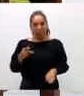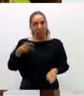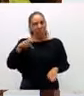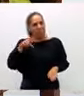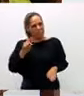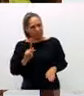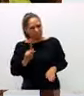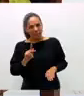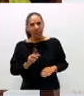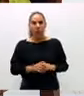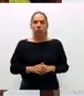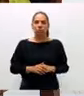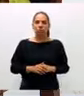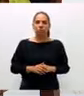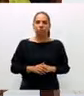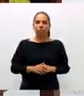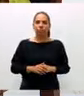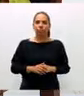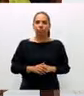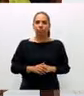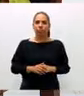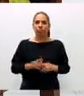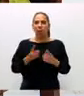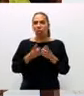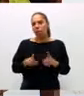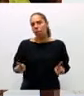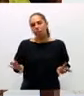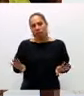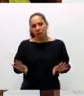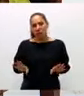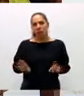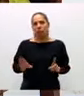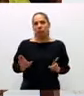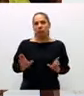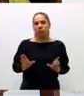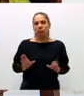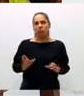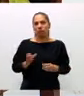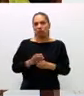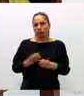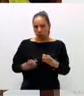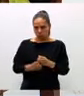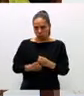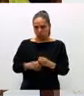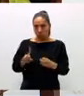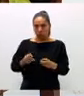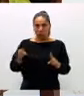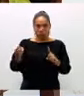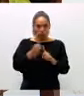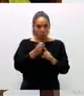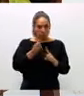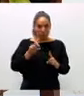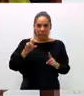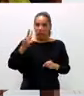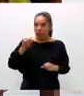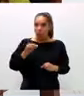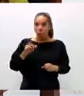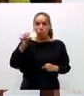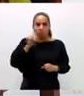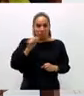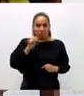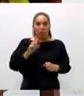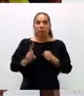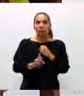implicaciones. Primero, un acto violento no necesariamente es un conflicto, ¿no? Puede ser que